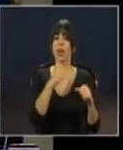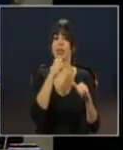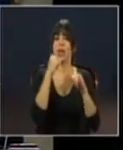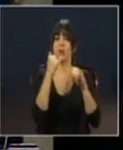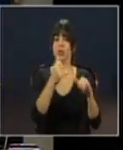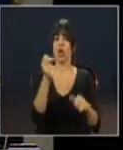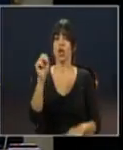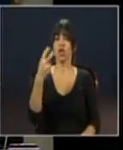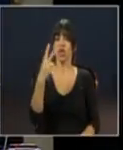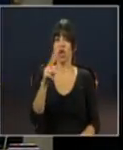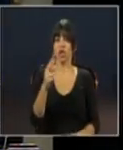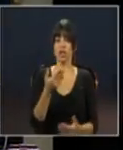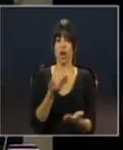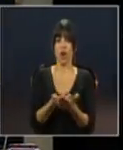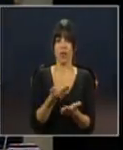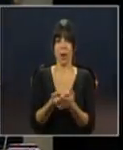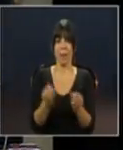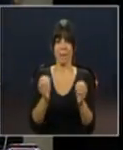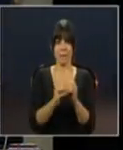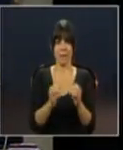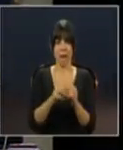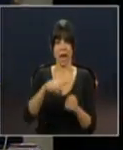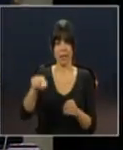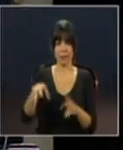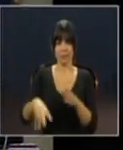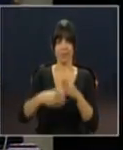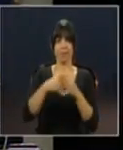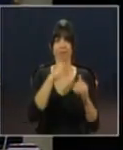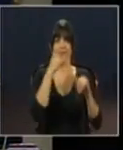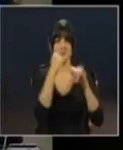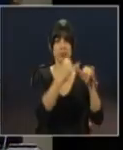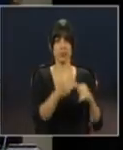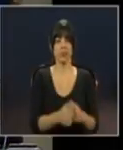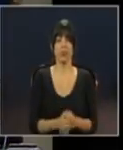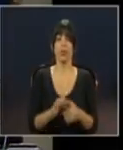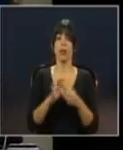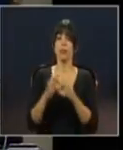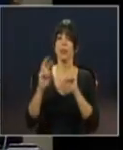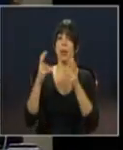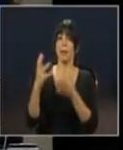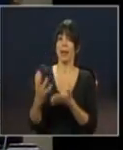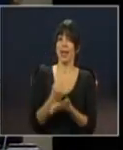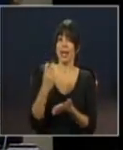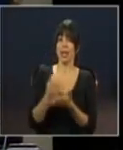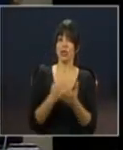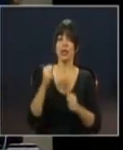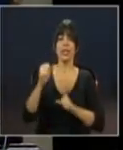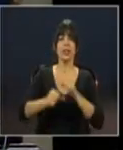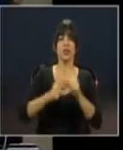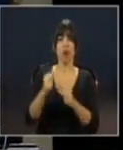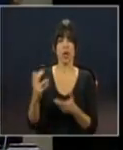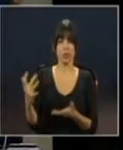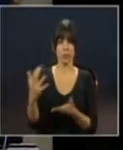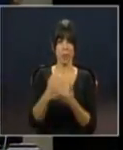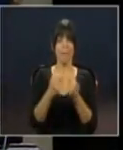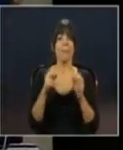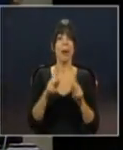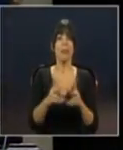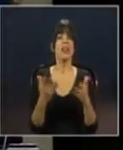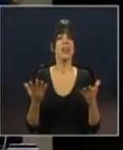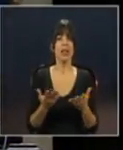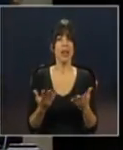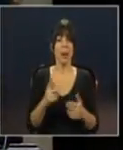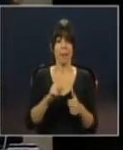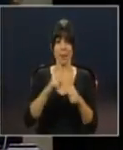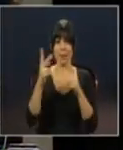12 convenciones más. En relación con los ingresos, los esfuerzos en recaudación permitieron que,